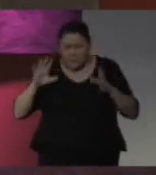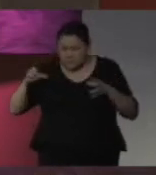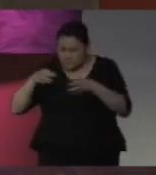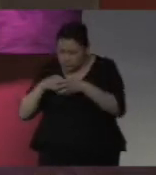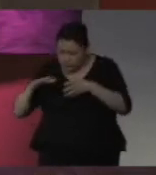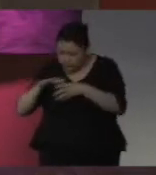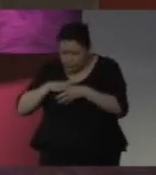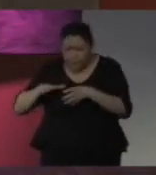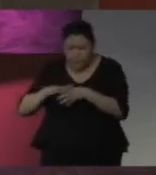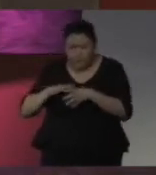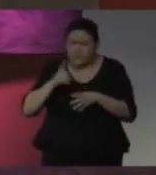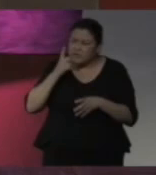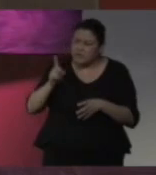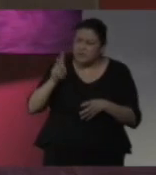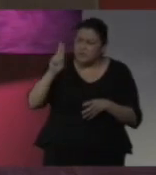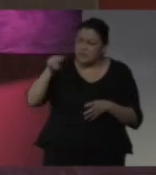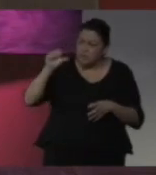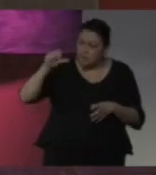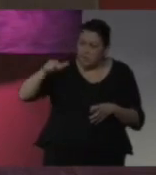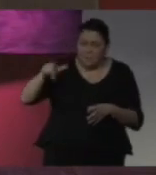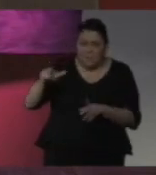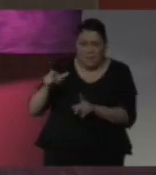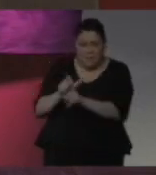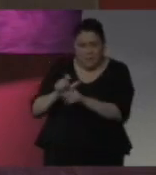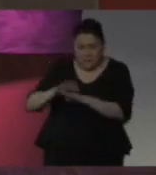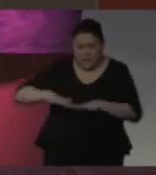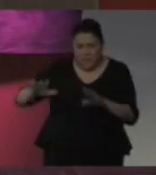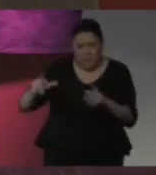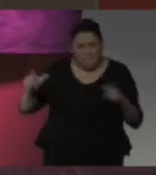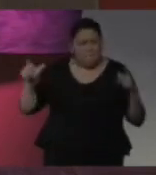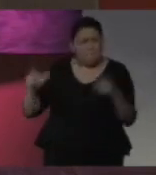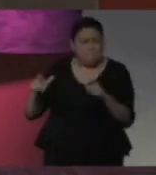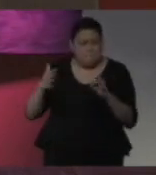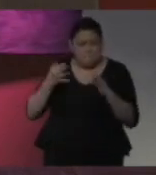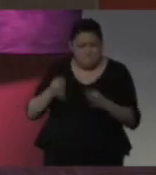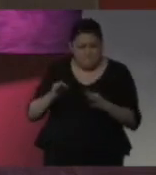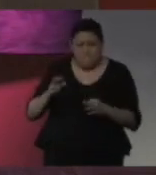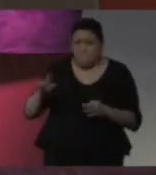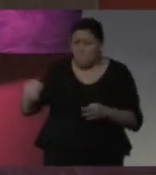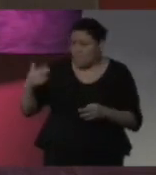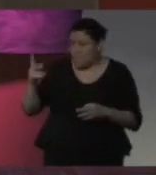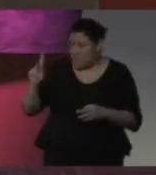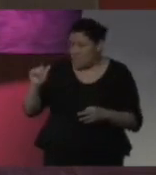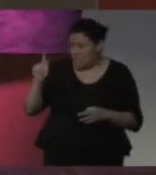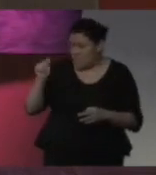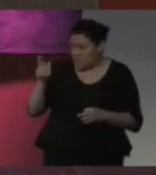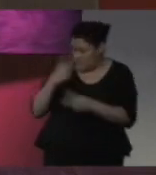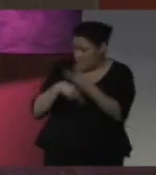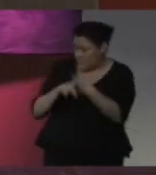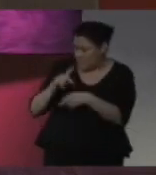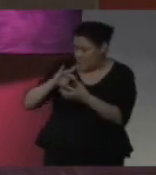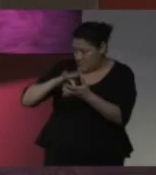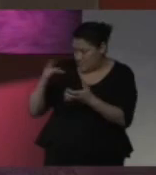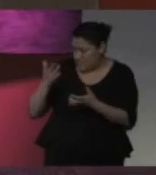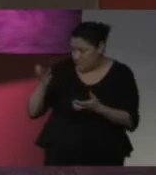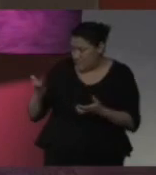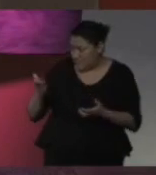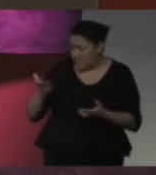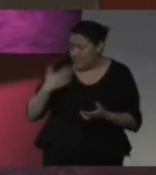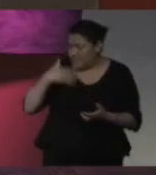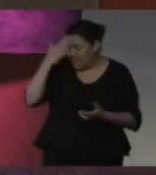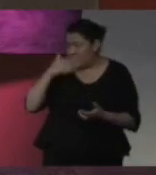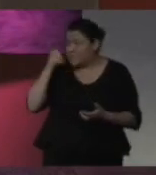dicen en UNAM Segura, que es finalmente, que gracias a Patricia además que está aquí con nosotros, que